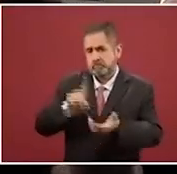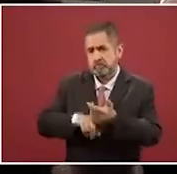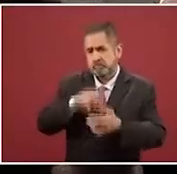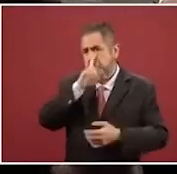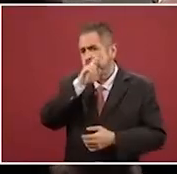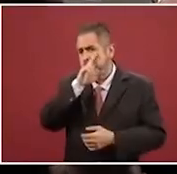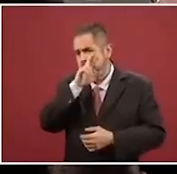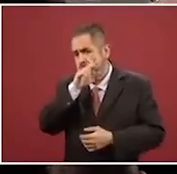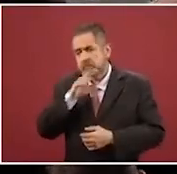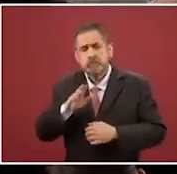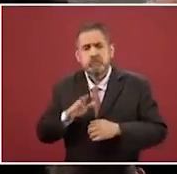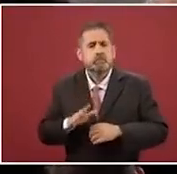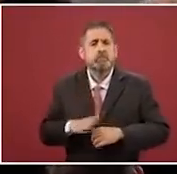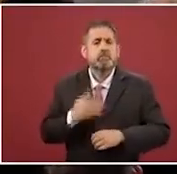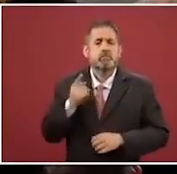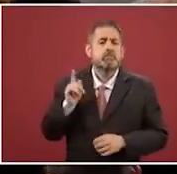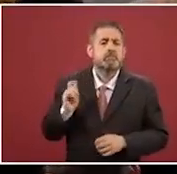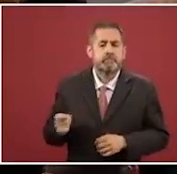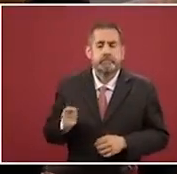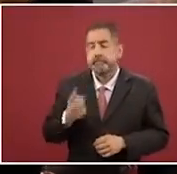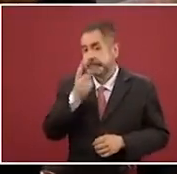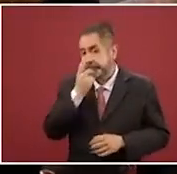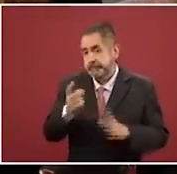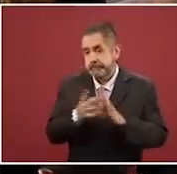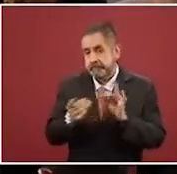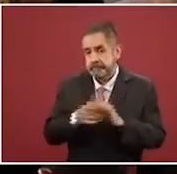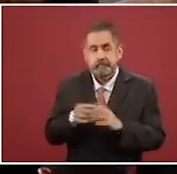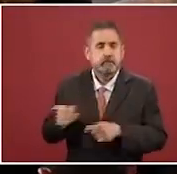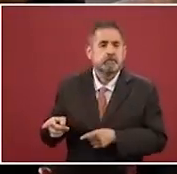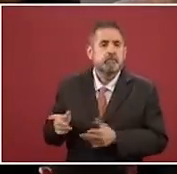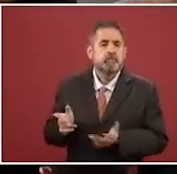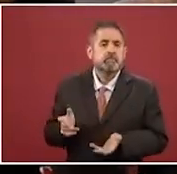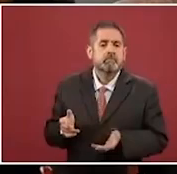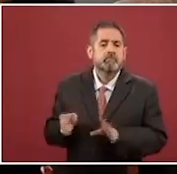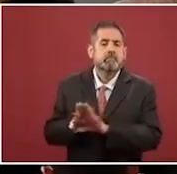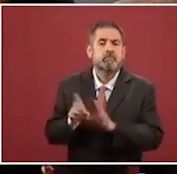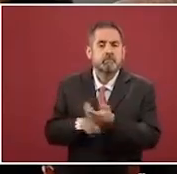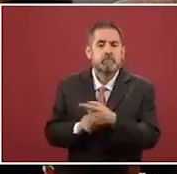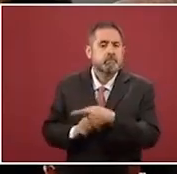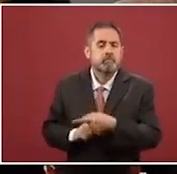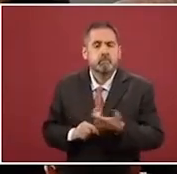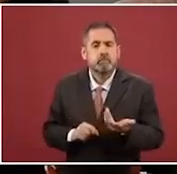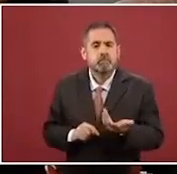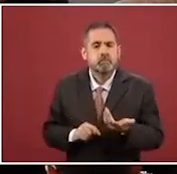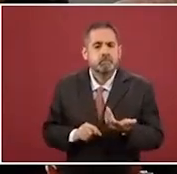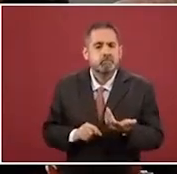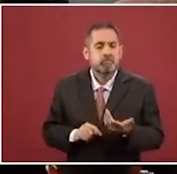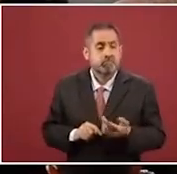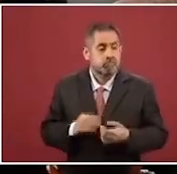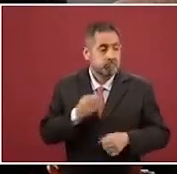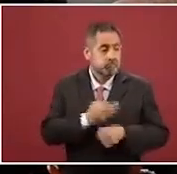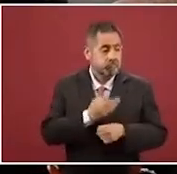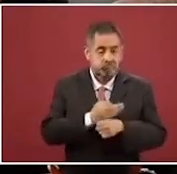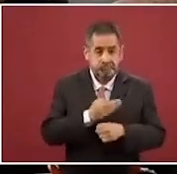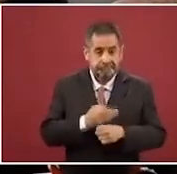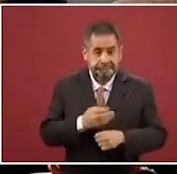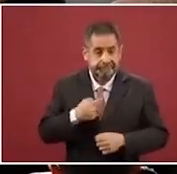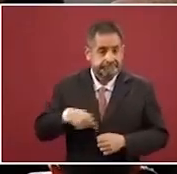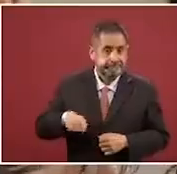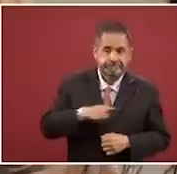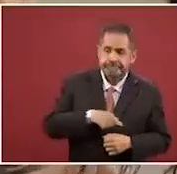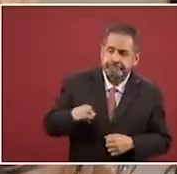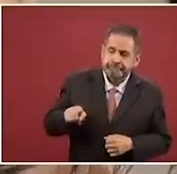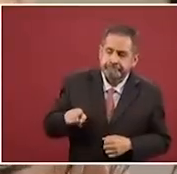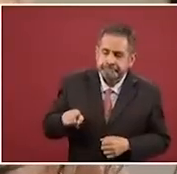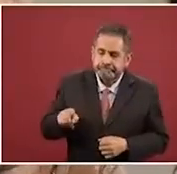preocupados porque pues dicen que no se les ha considerado en este caso específico